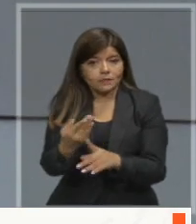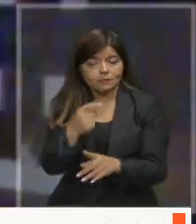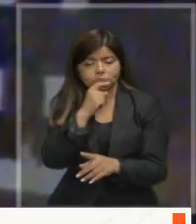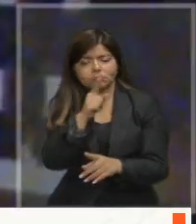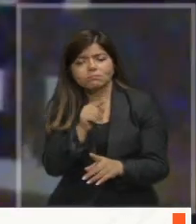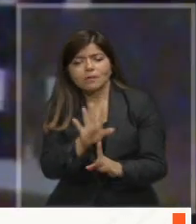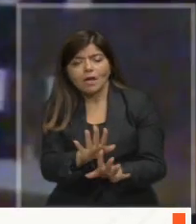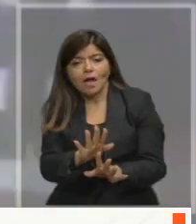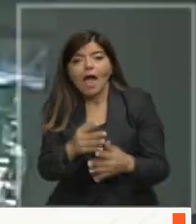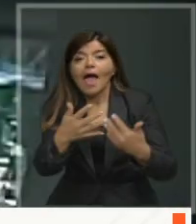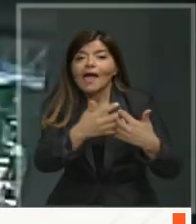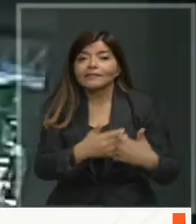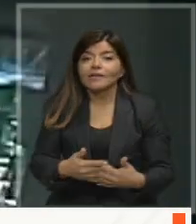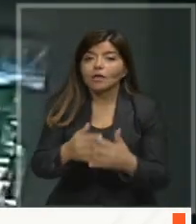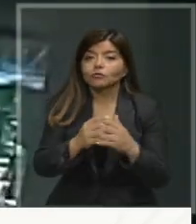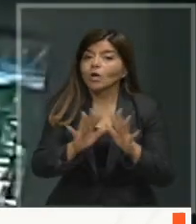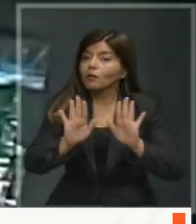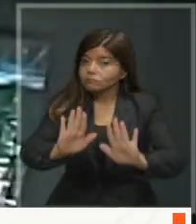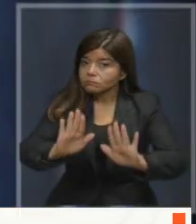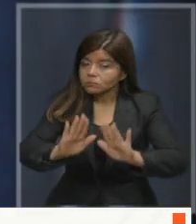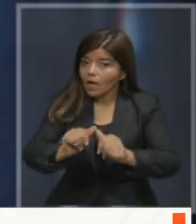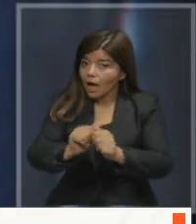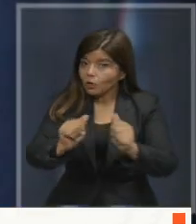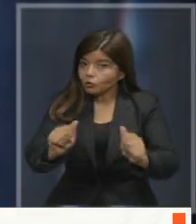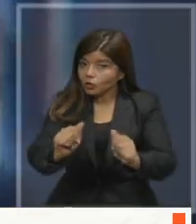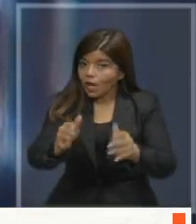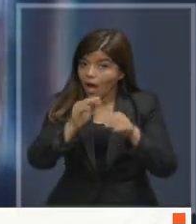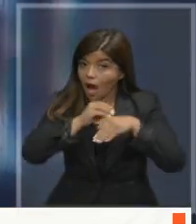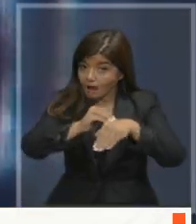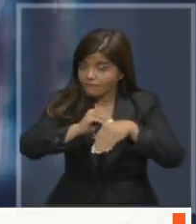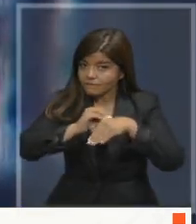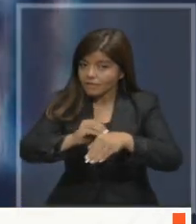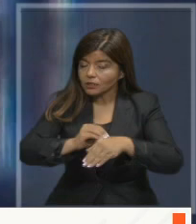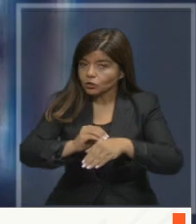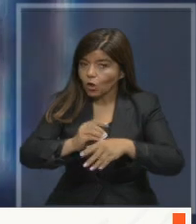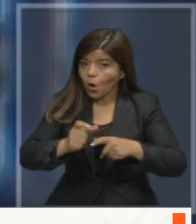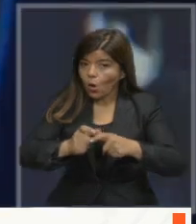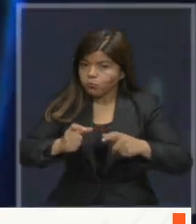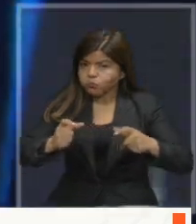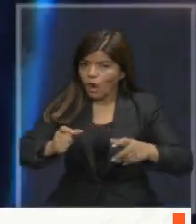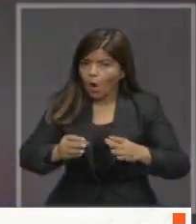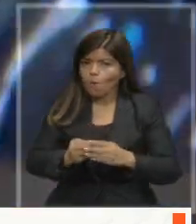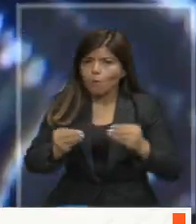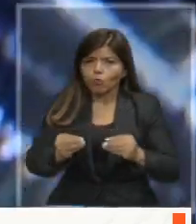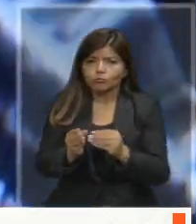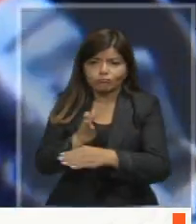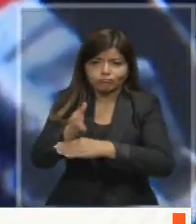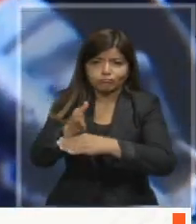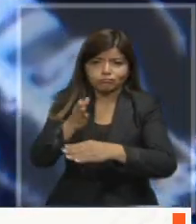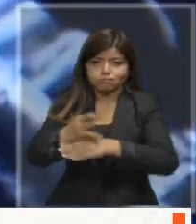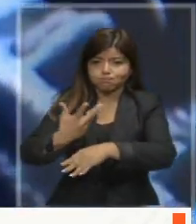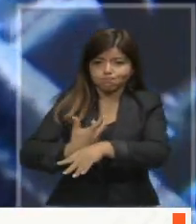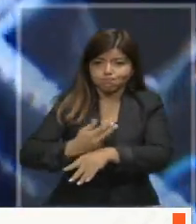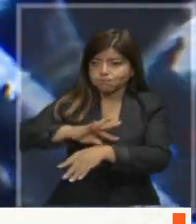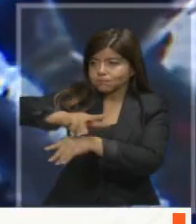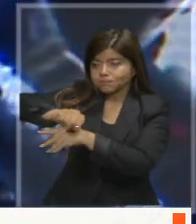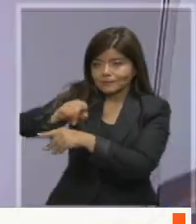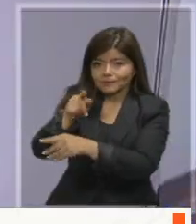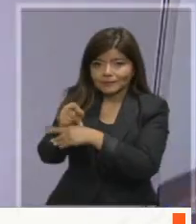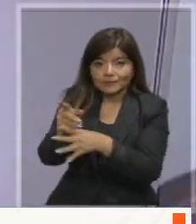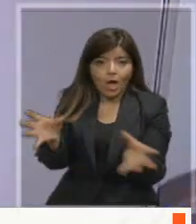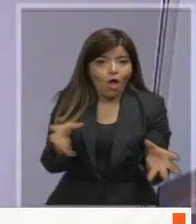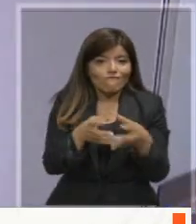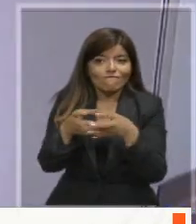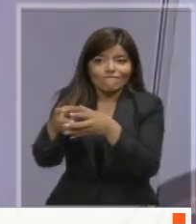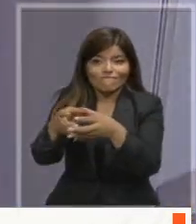cuando Estados Unidos alertó a las autoridades chilenas por el aumento del turismo delictual desde nuestro país, bandas que